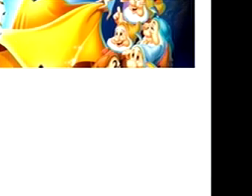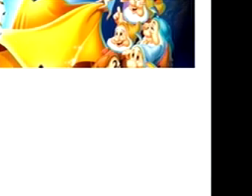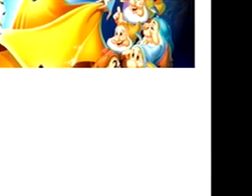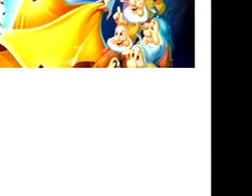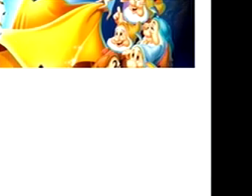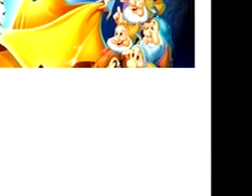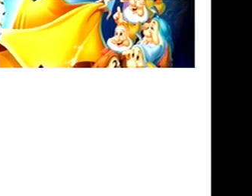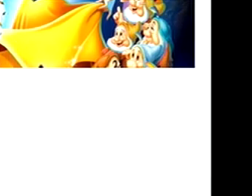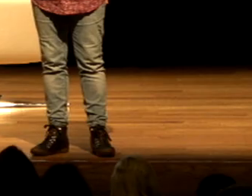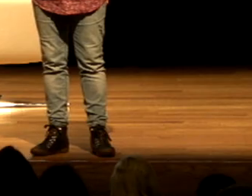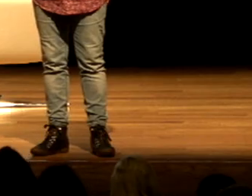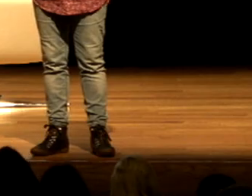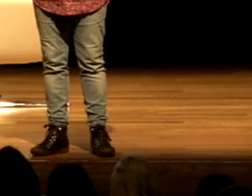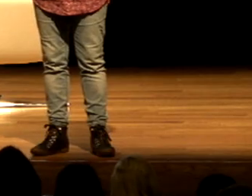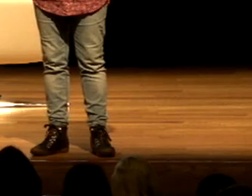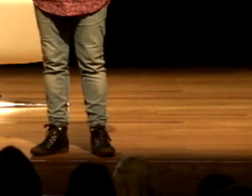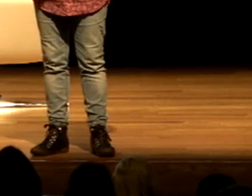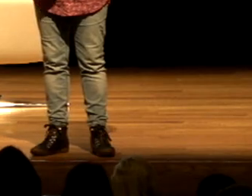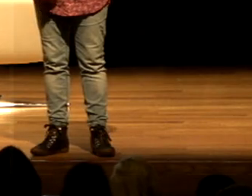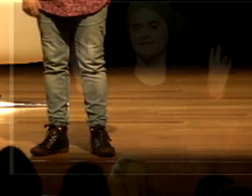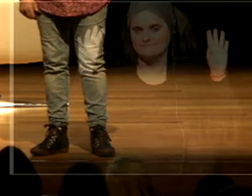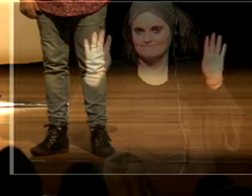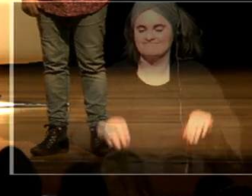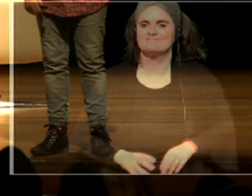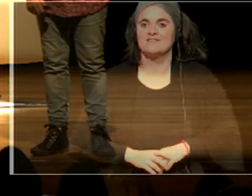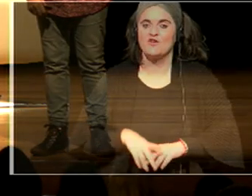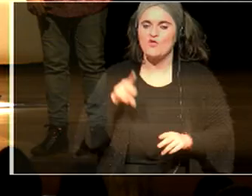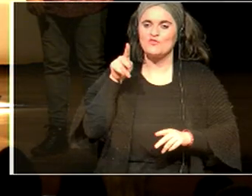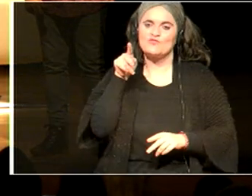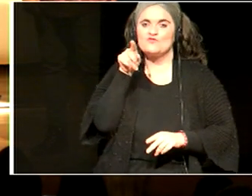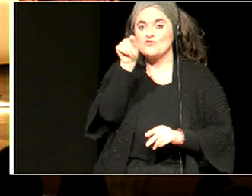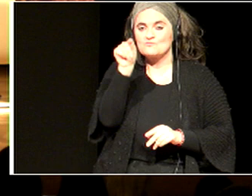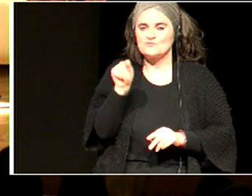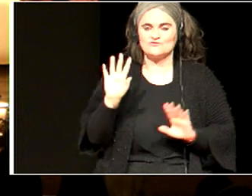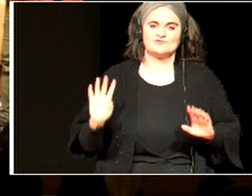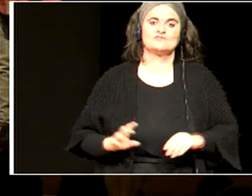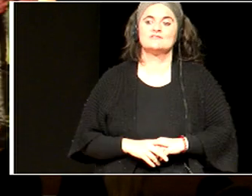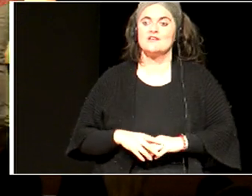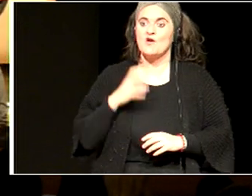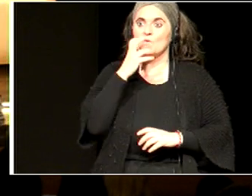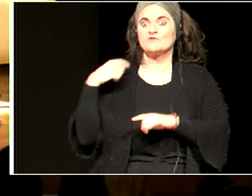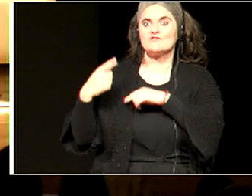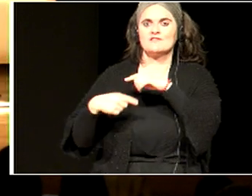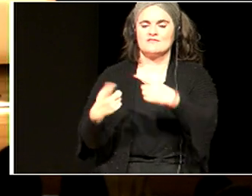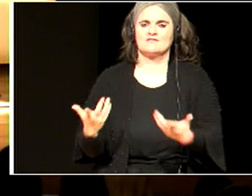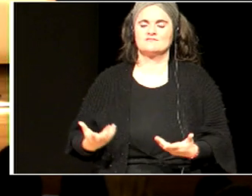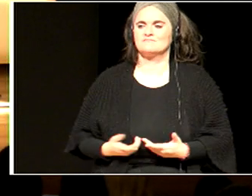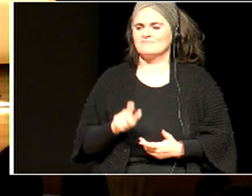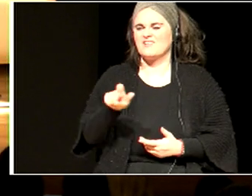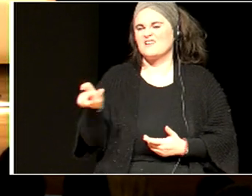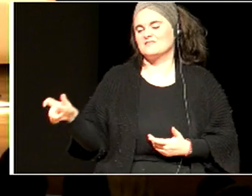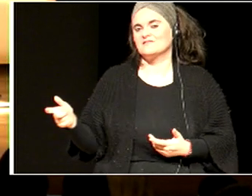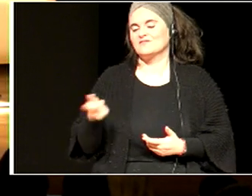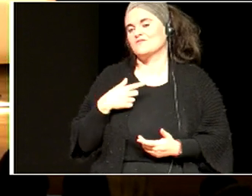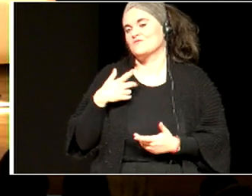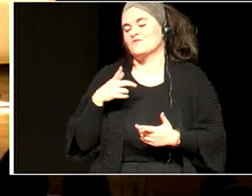el cuento tradicional dos puntos en el cuento tradicional mucha gente cuando digo